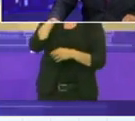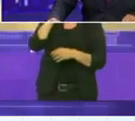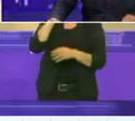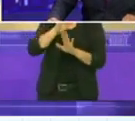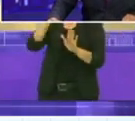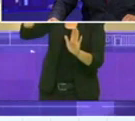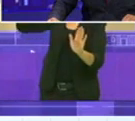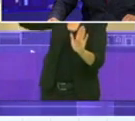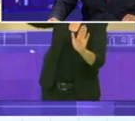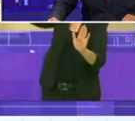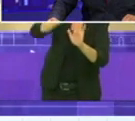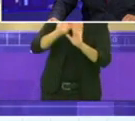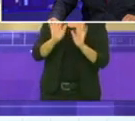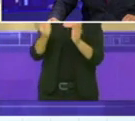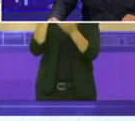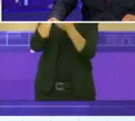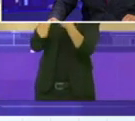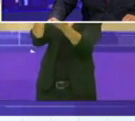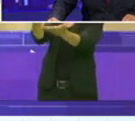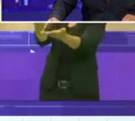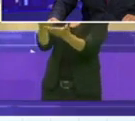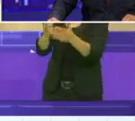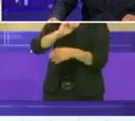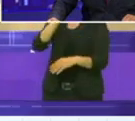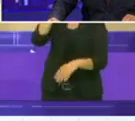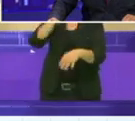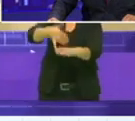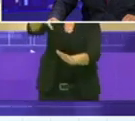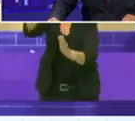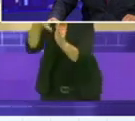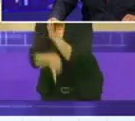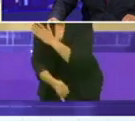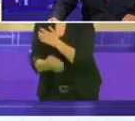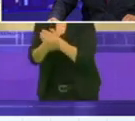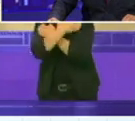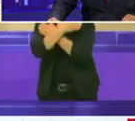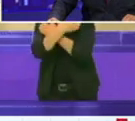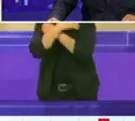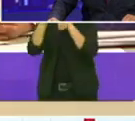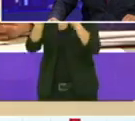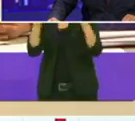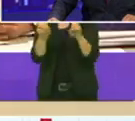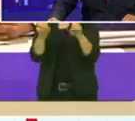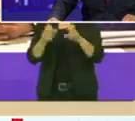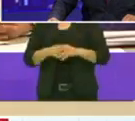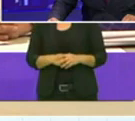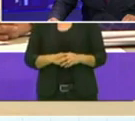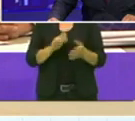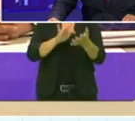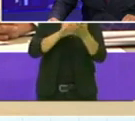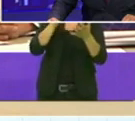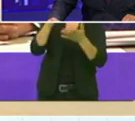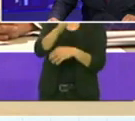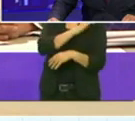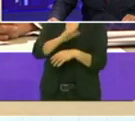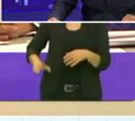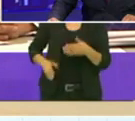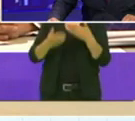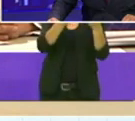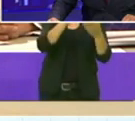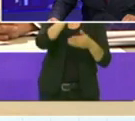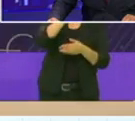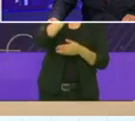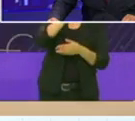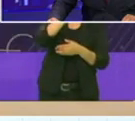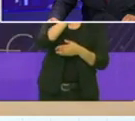tenemos más de 2 millones de impresiones de ese primer debato a la jefatura de gobierno esto en las distintas plataformas sea YouTube